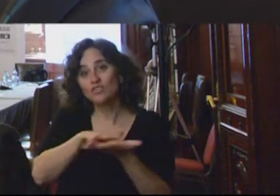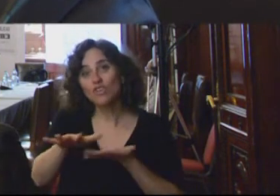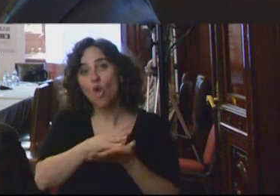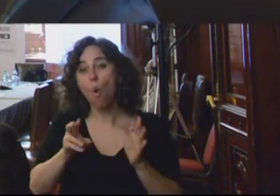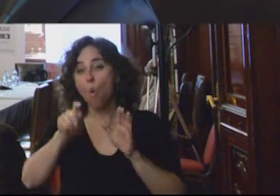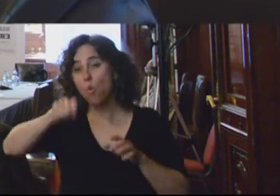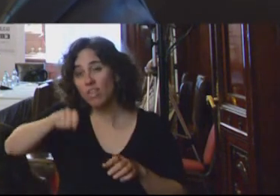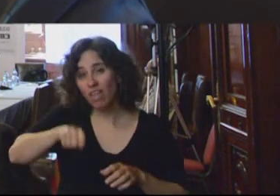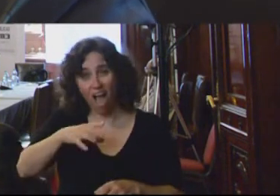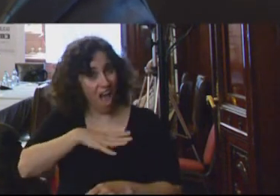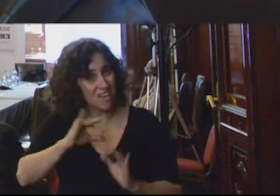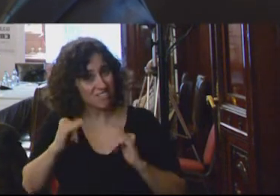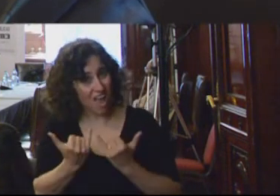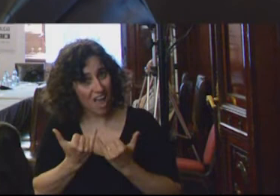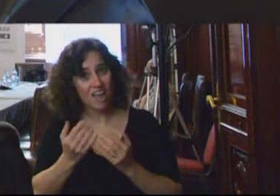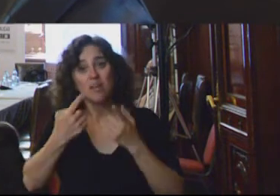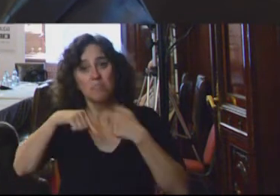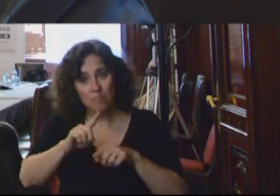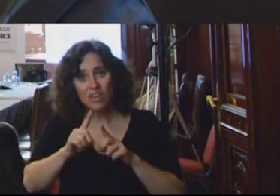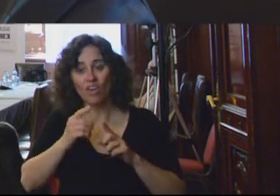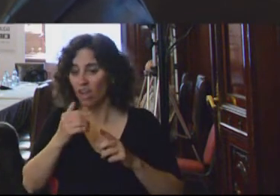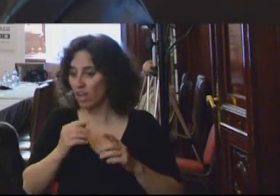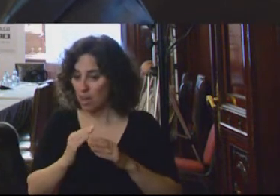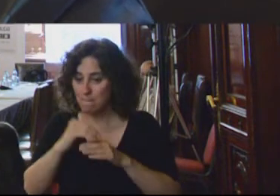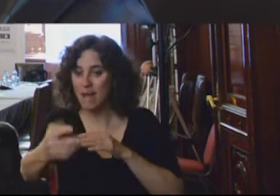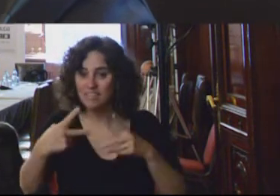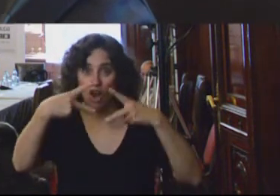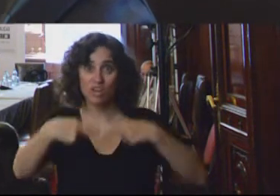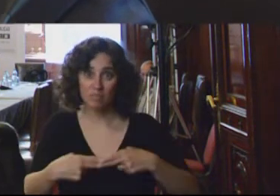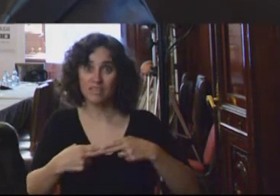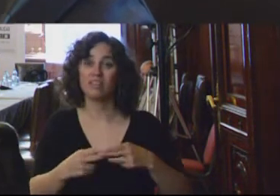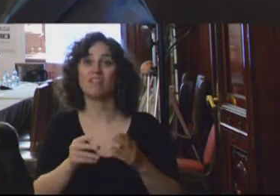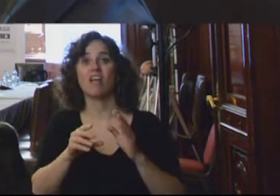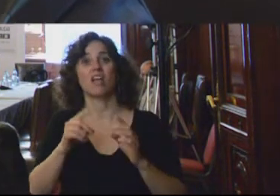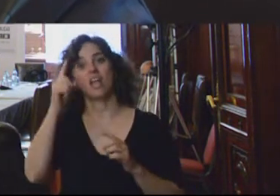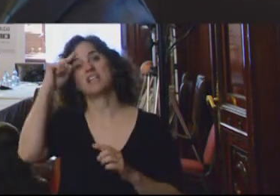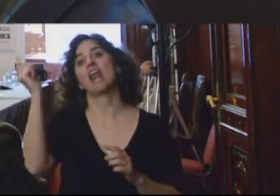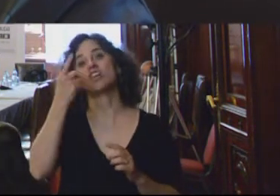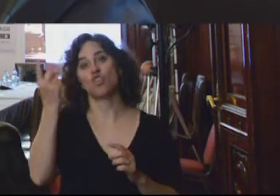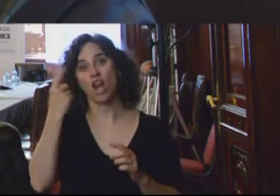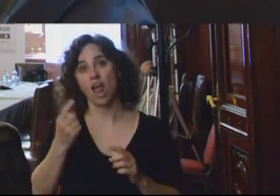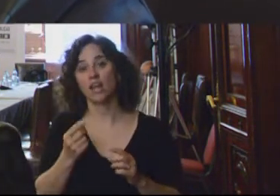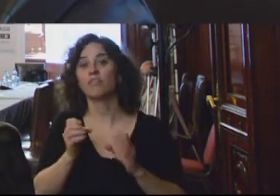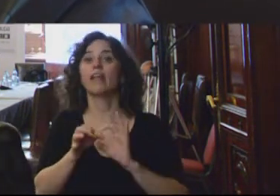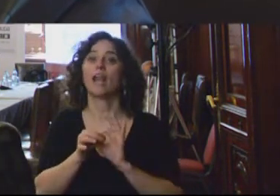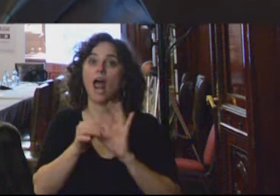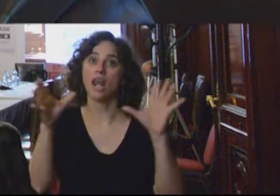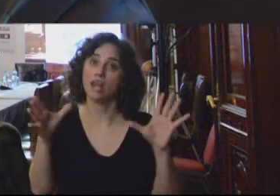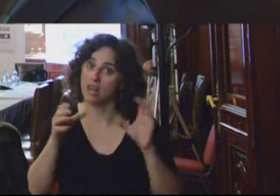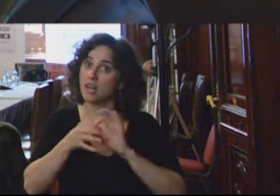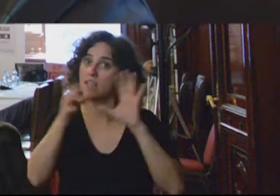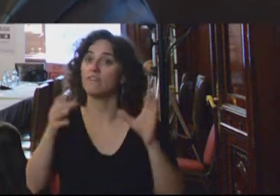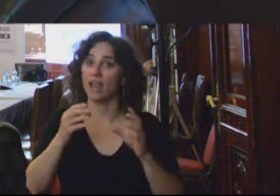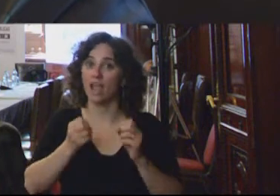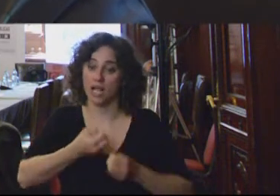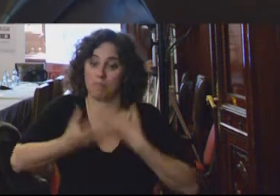justamente excede los límites establecidos en el derecho internacional y constitucional para establecer límites a la libertad de expresión, este se puede prestar